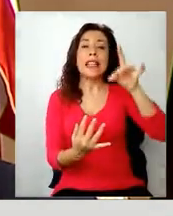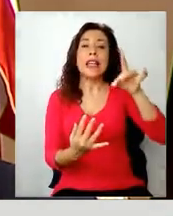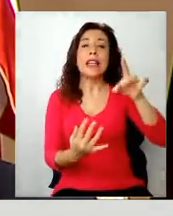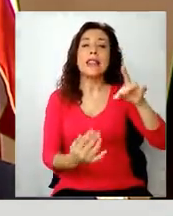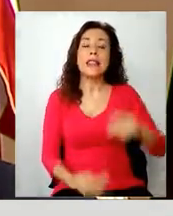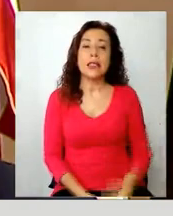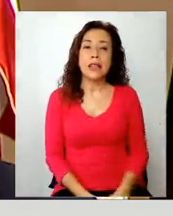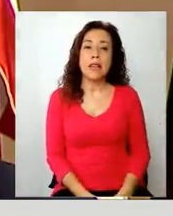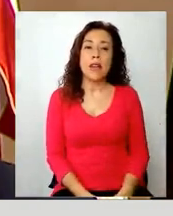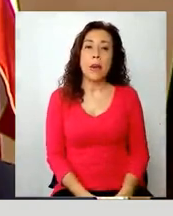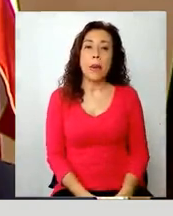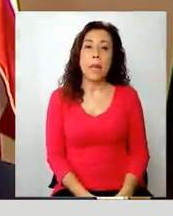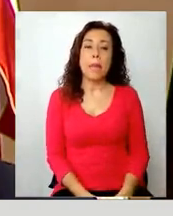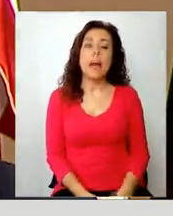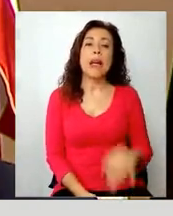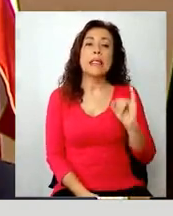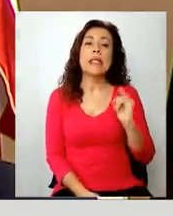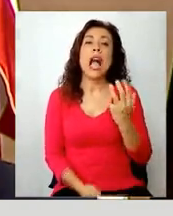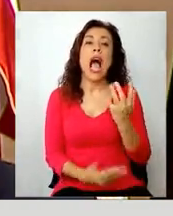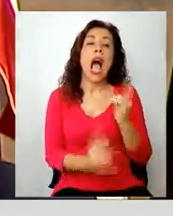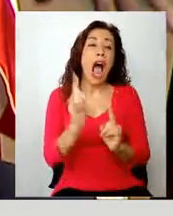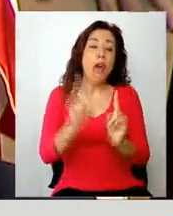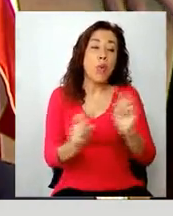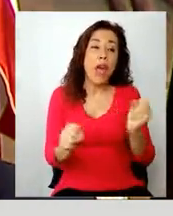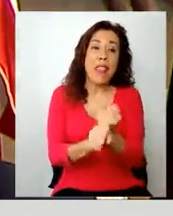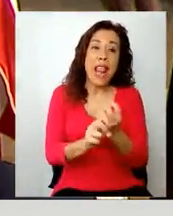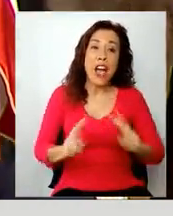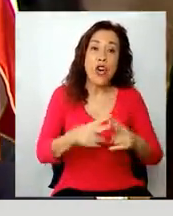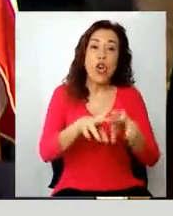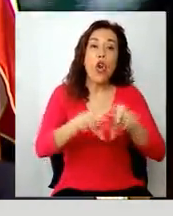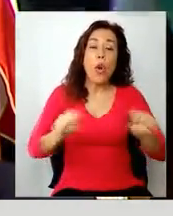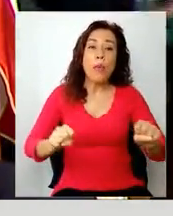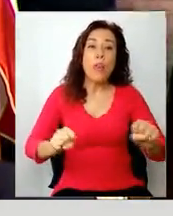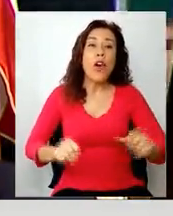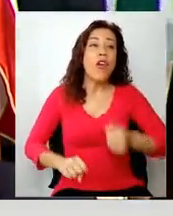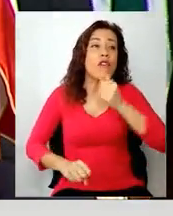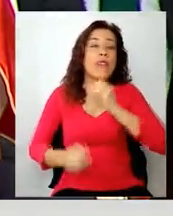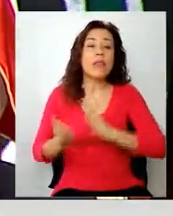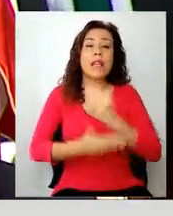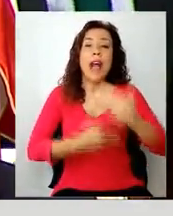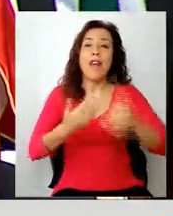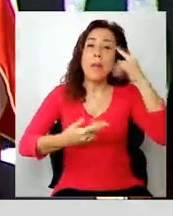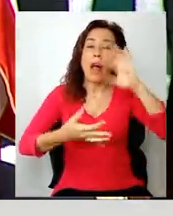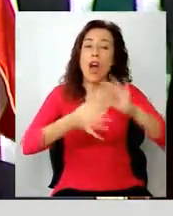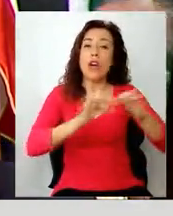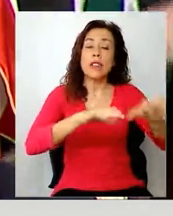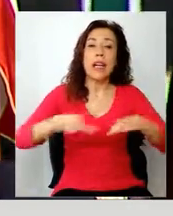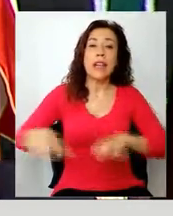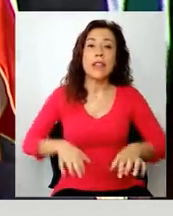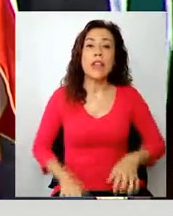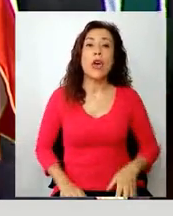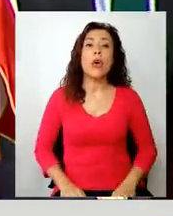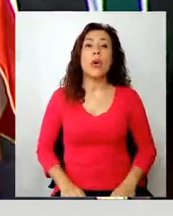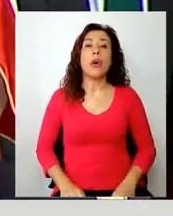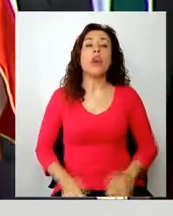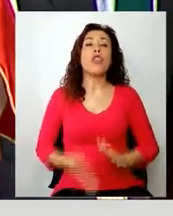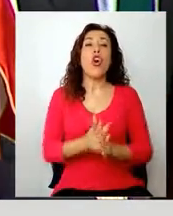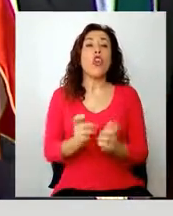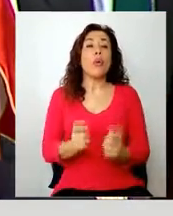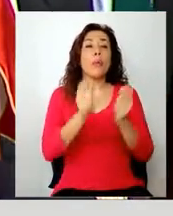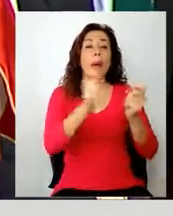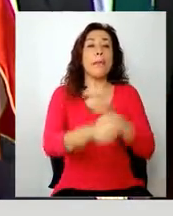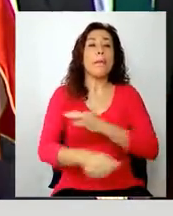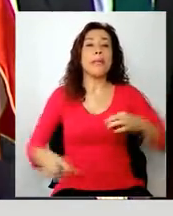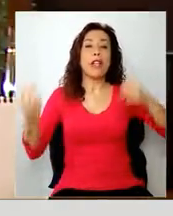en caso de que algunas de las obras comprometidas no esté operativa para la realización del evento todo esto al Ministerio del deporte presidente